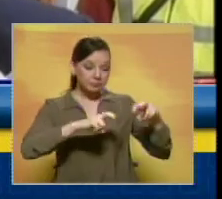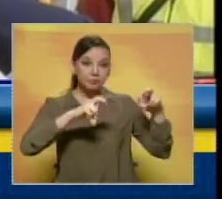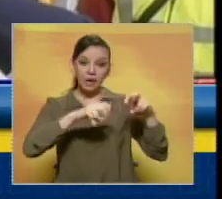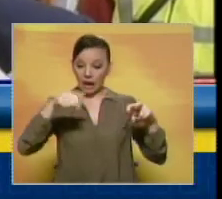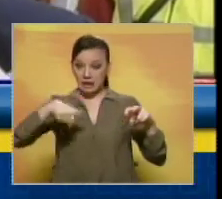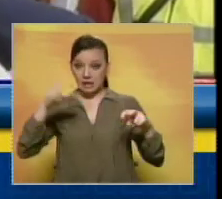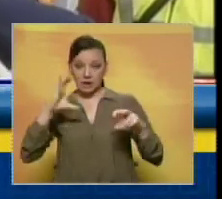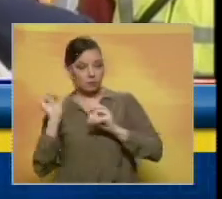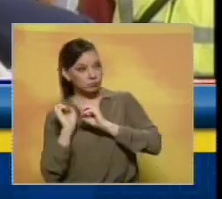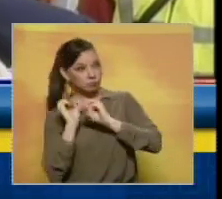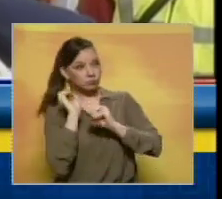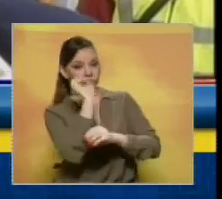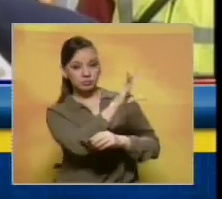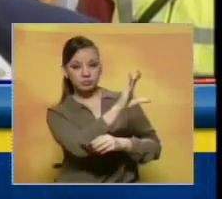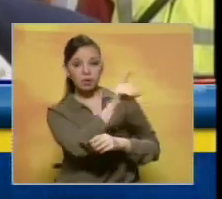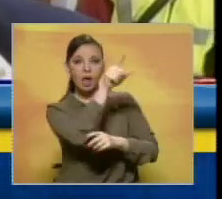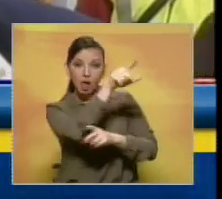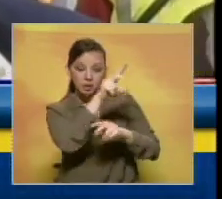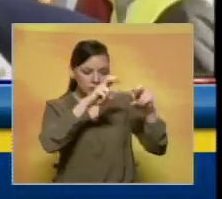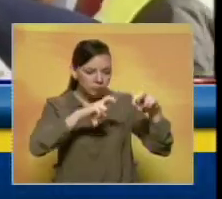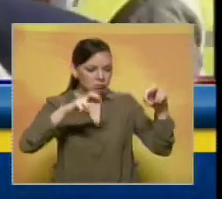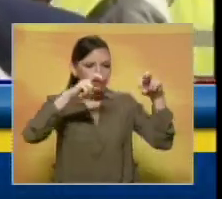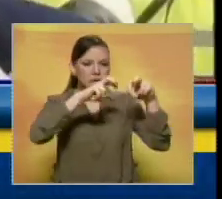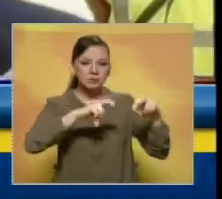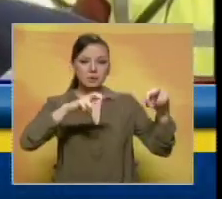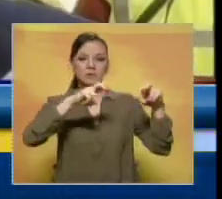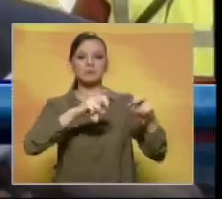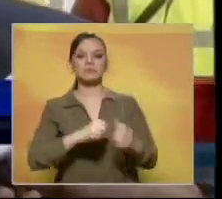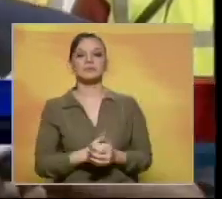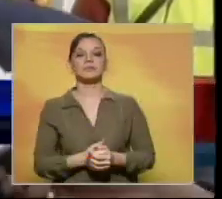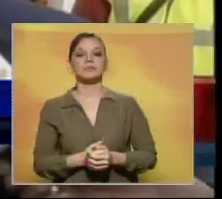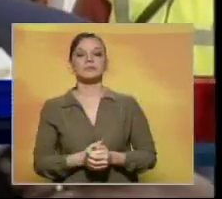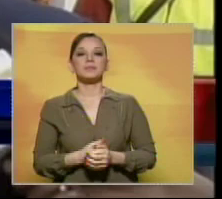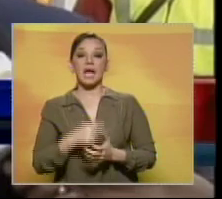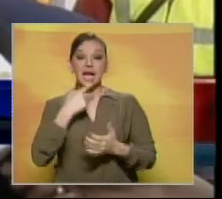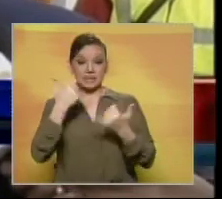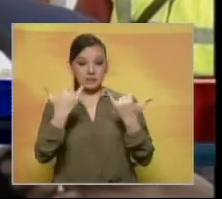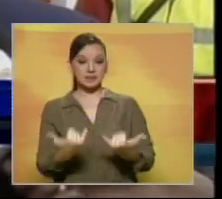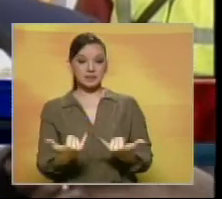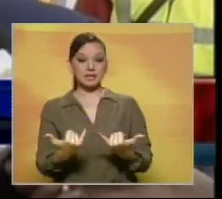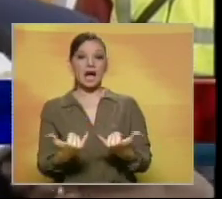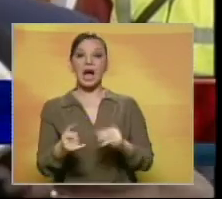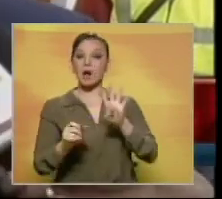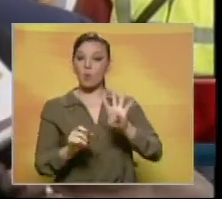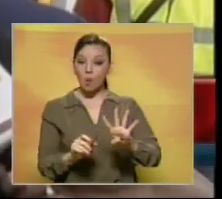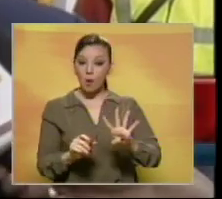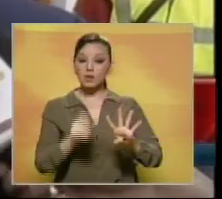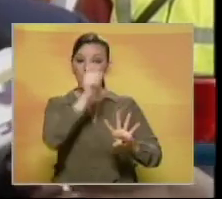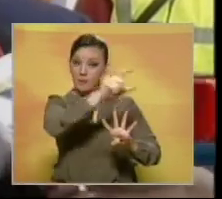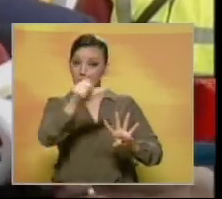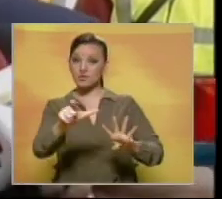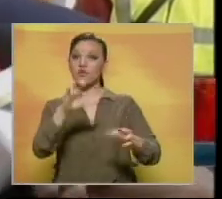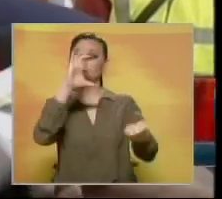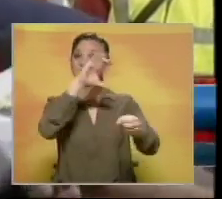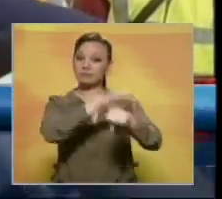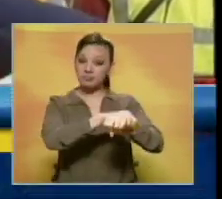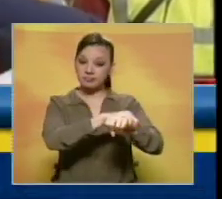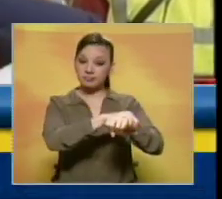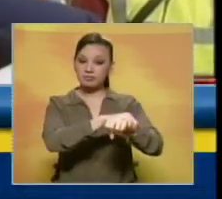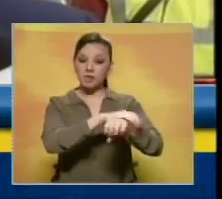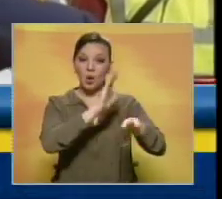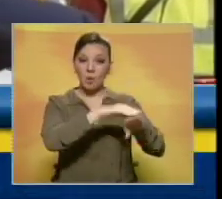desde Caracas, realizó las investigaciones preliminares. Ya hay 4 personas capturadas por este